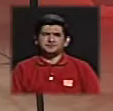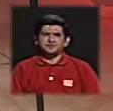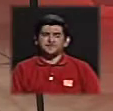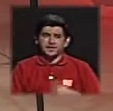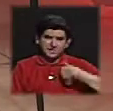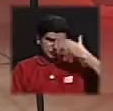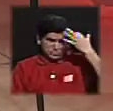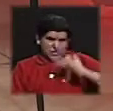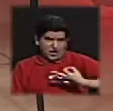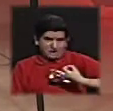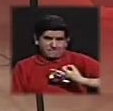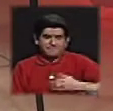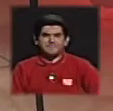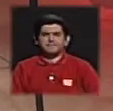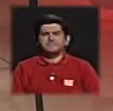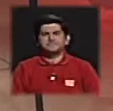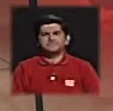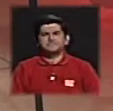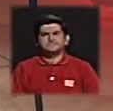Yo creo que,